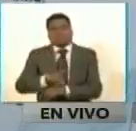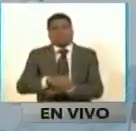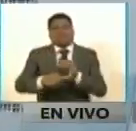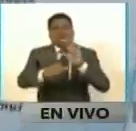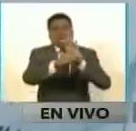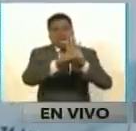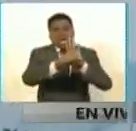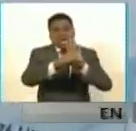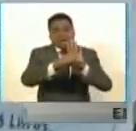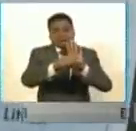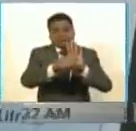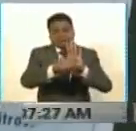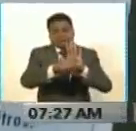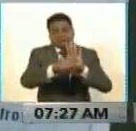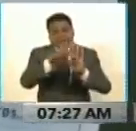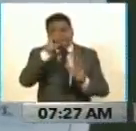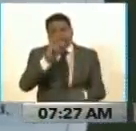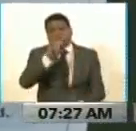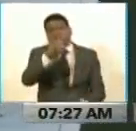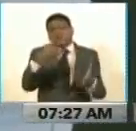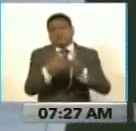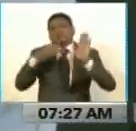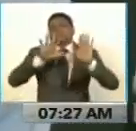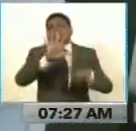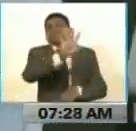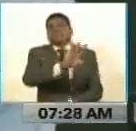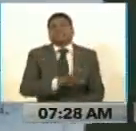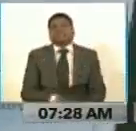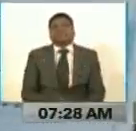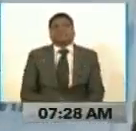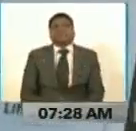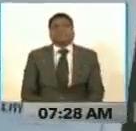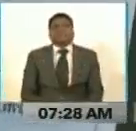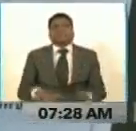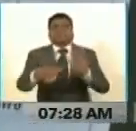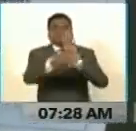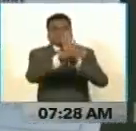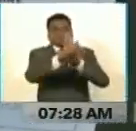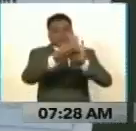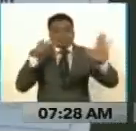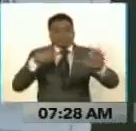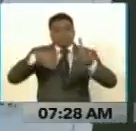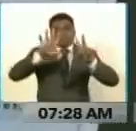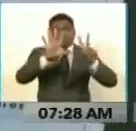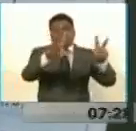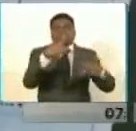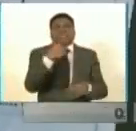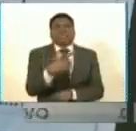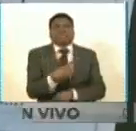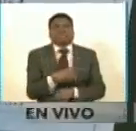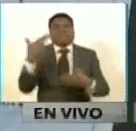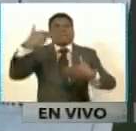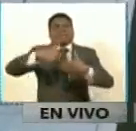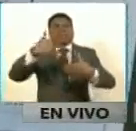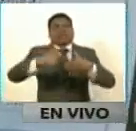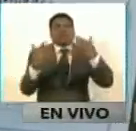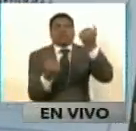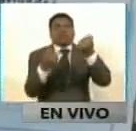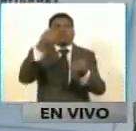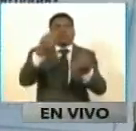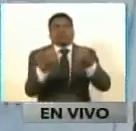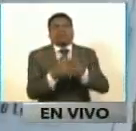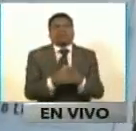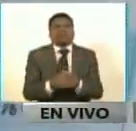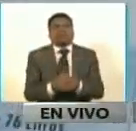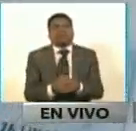7 de contrabando de hidrocarburos o sub derivado hidrocarburos o sub derivados que haya